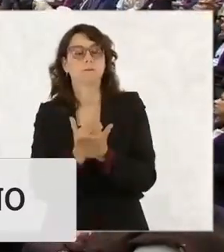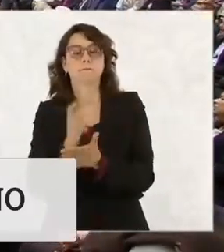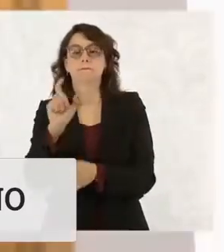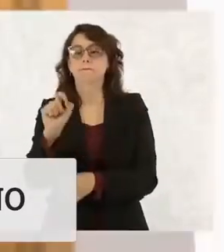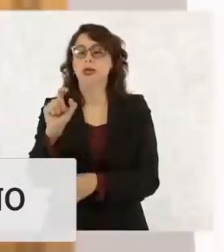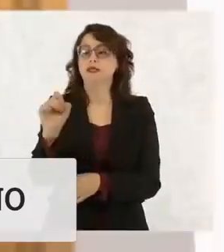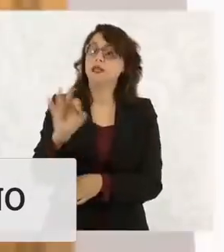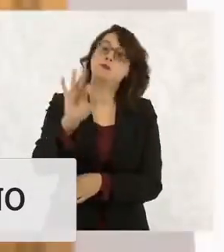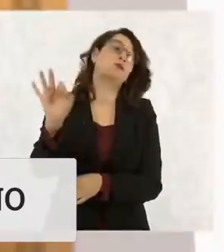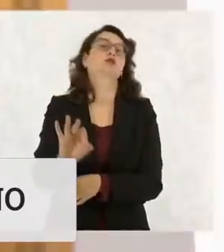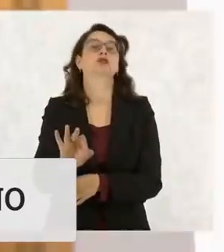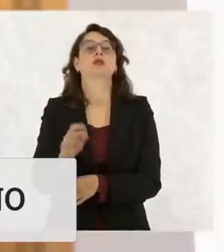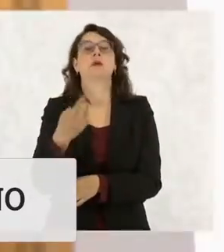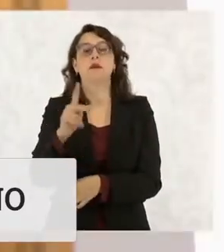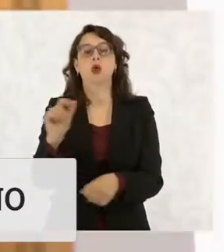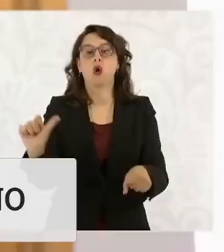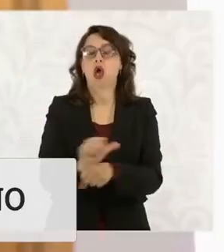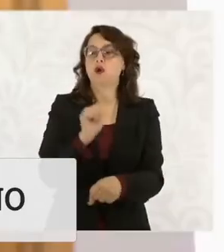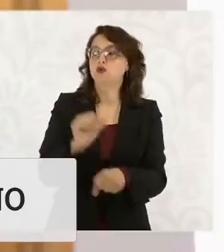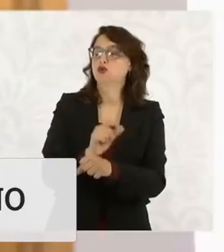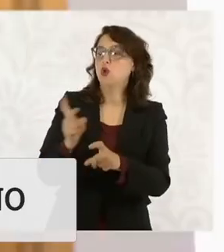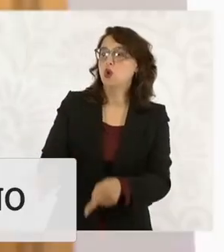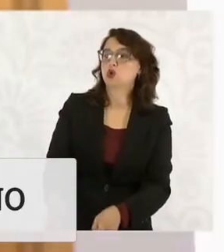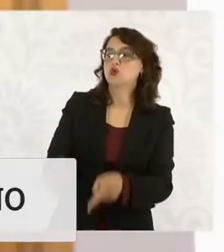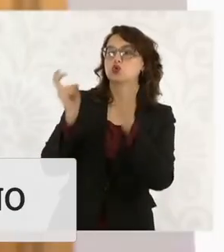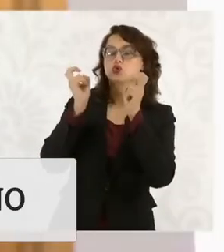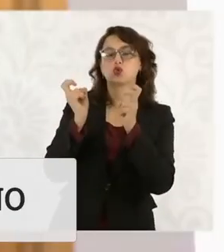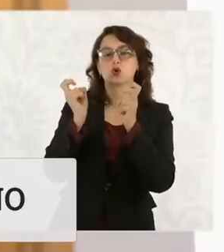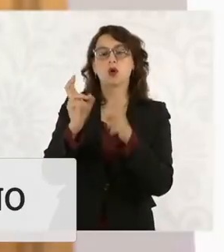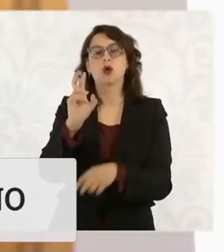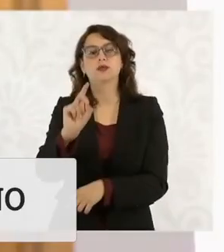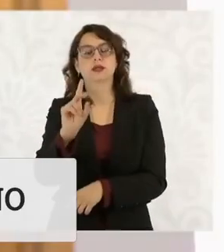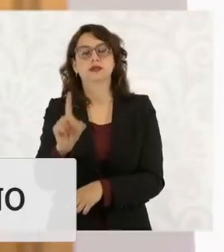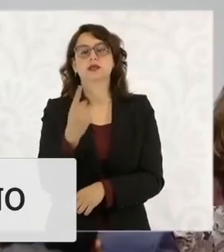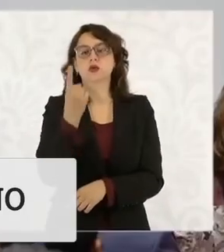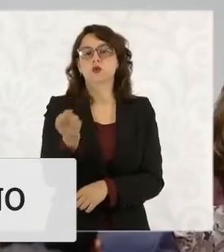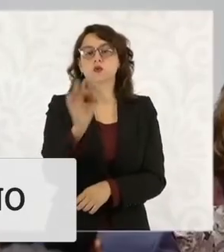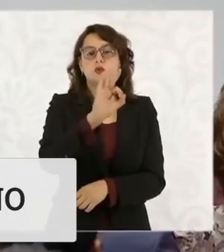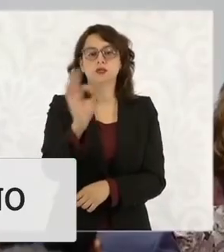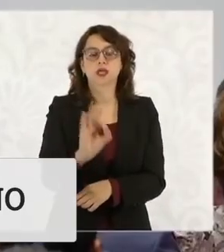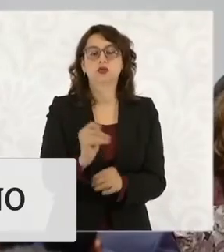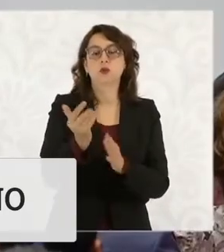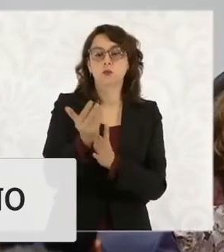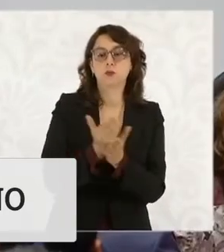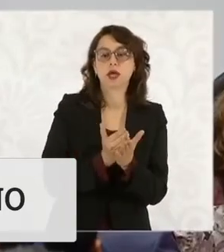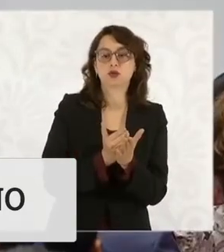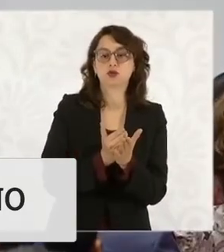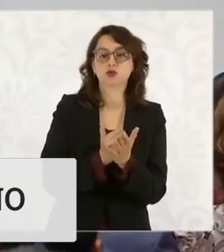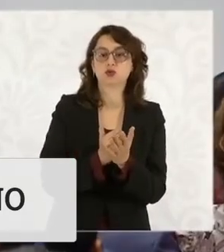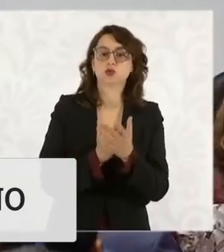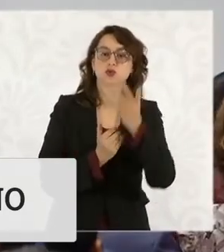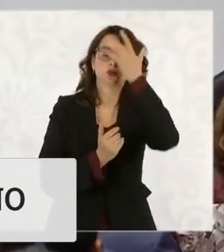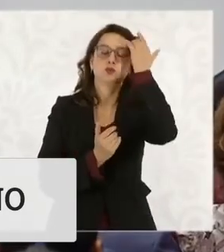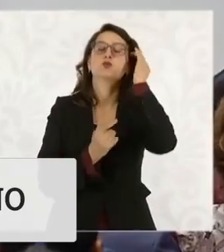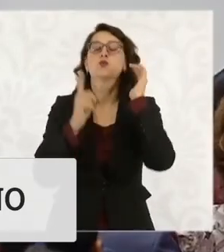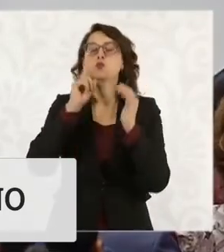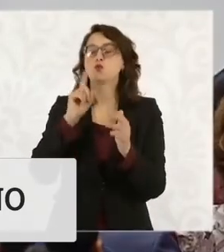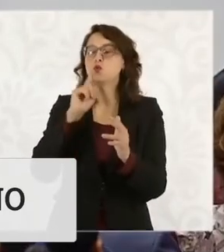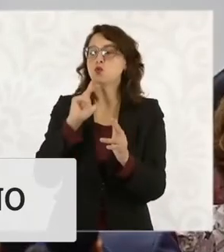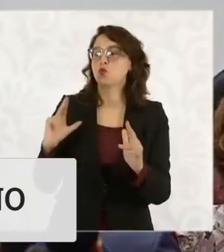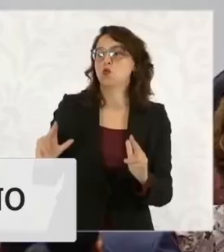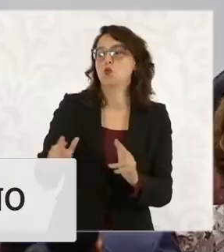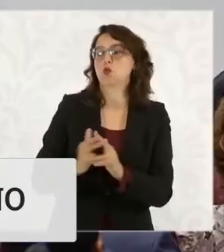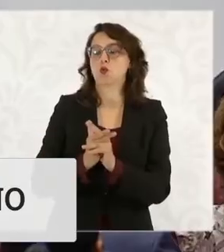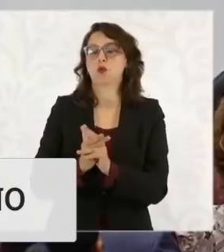20%, pero en robo de vehículo con violencia es del 31% y en feminicidio